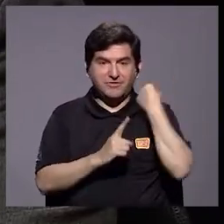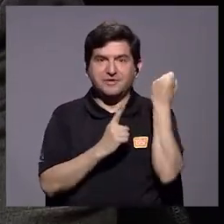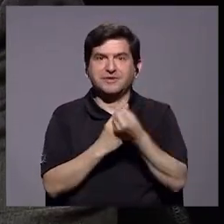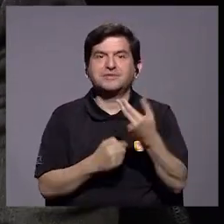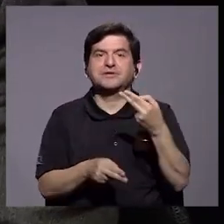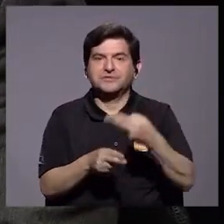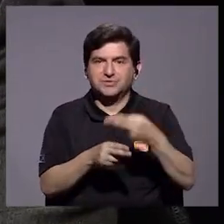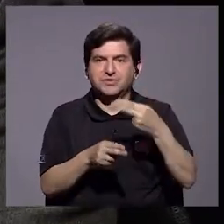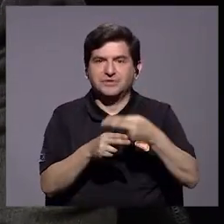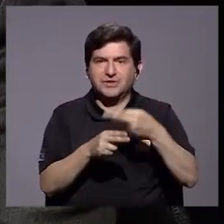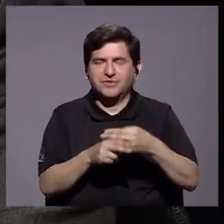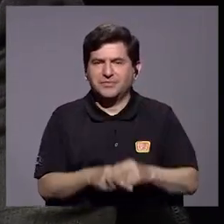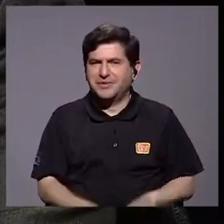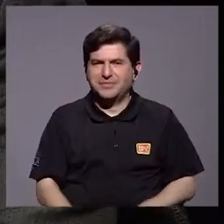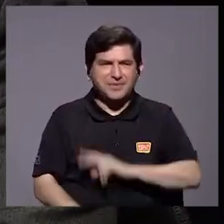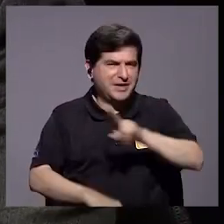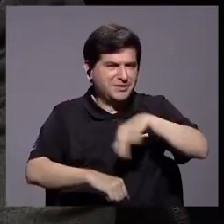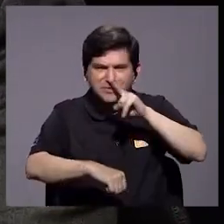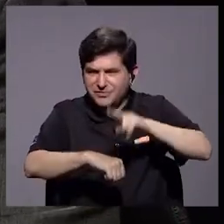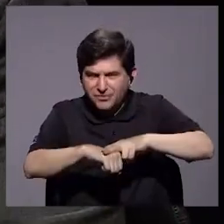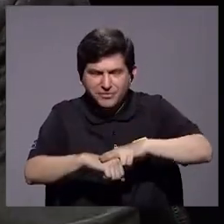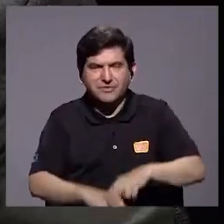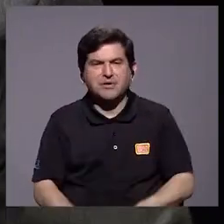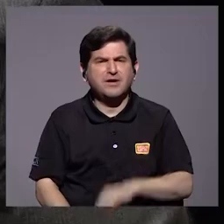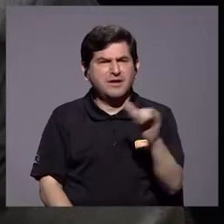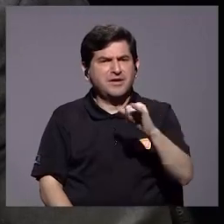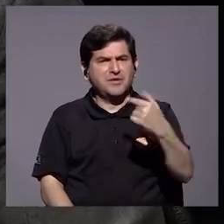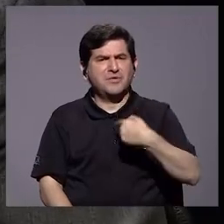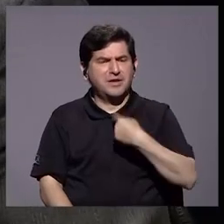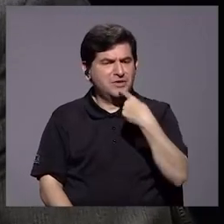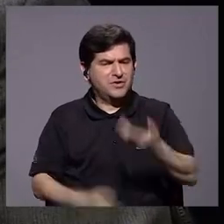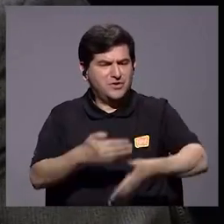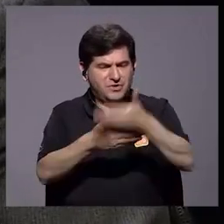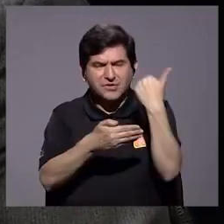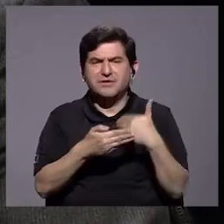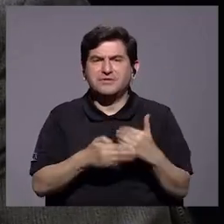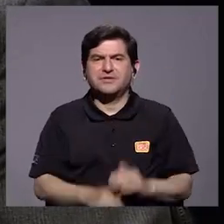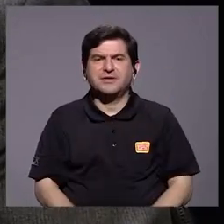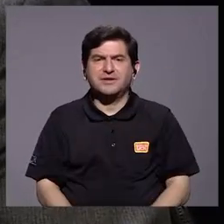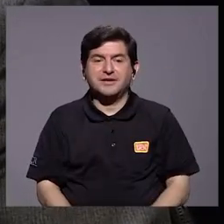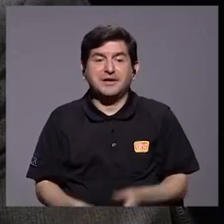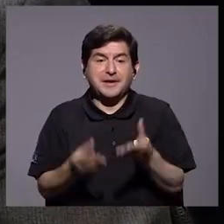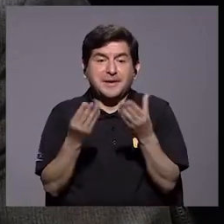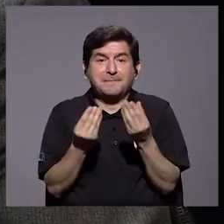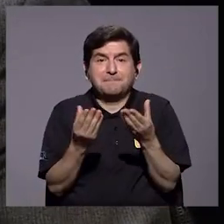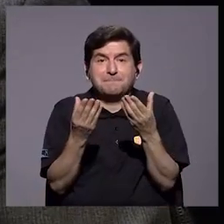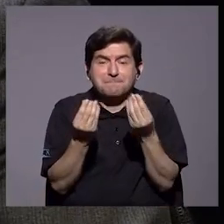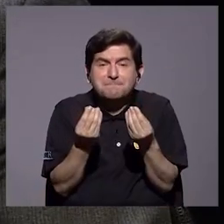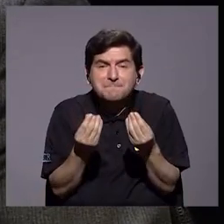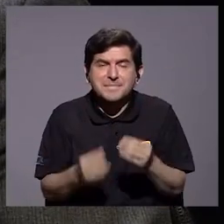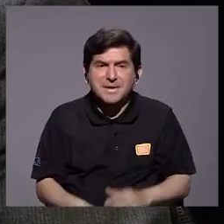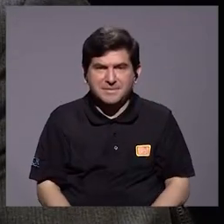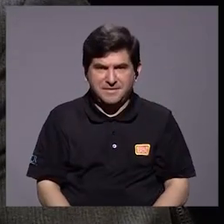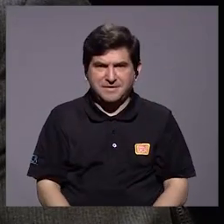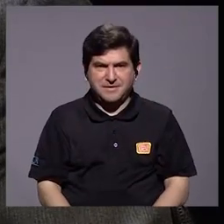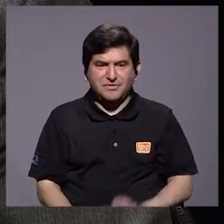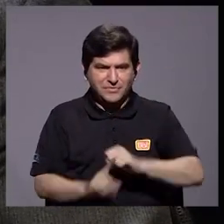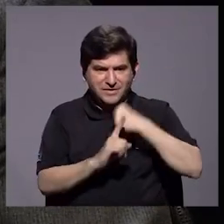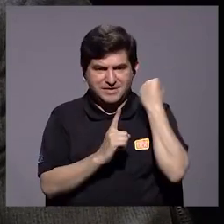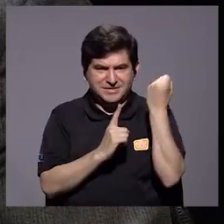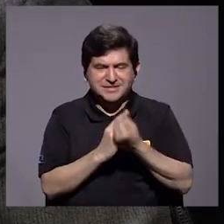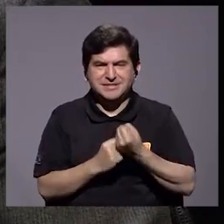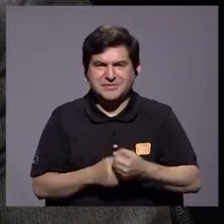nombramiento y por otro lado también siento que lo decía anteriormente que le da miedo meter mano en una situación